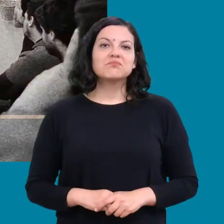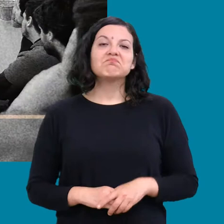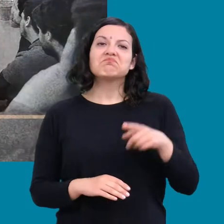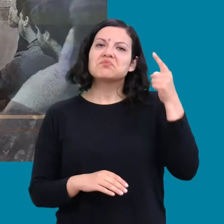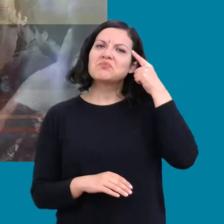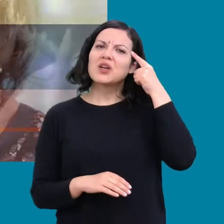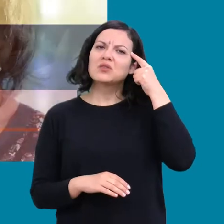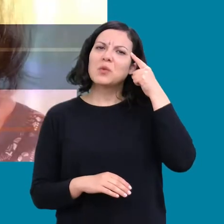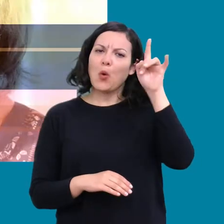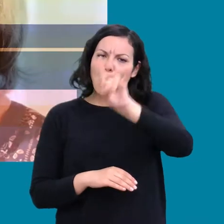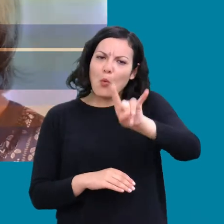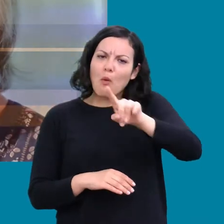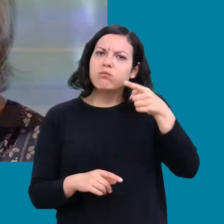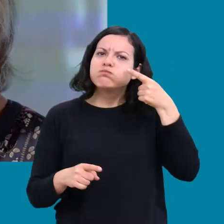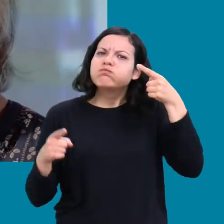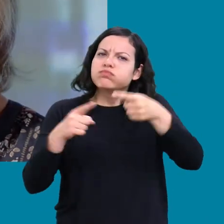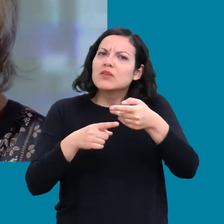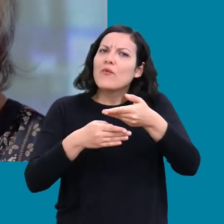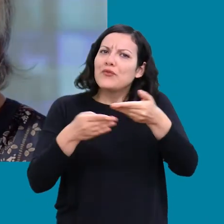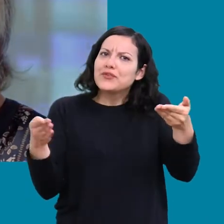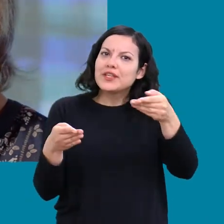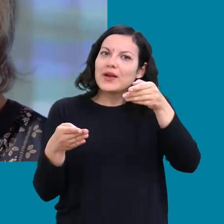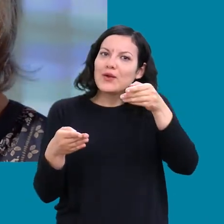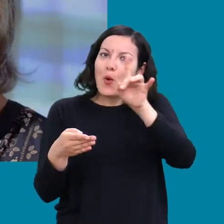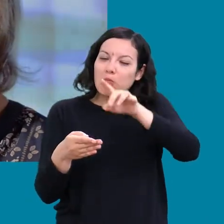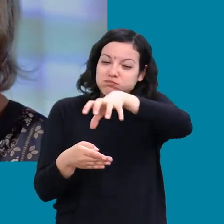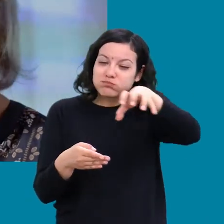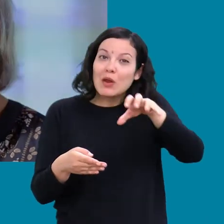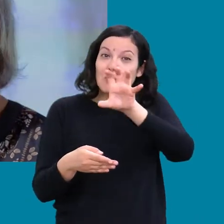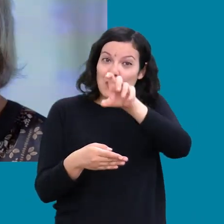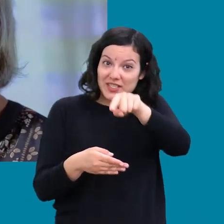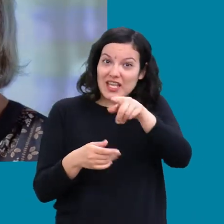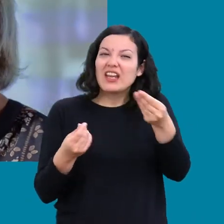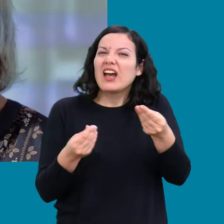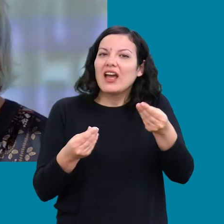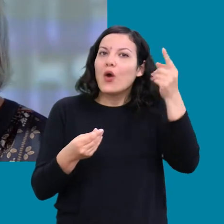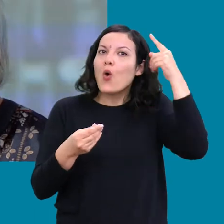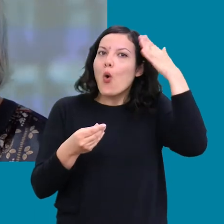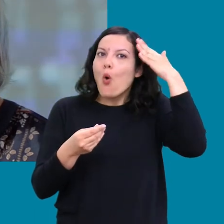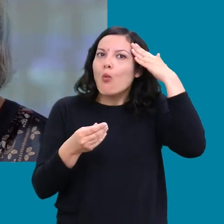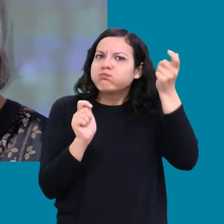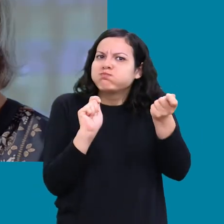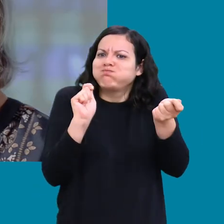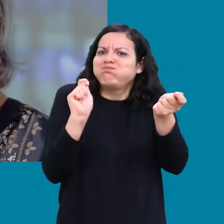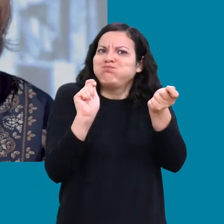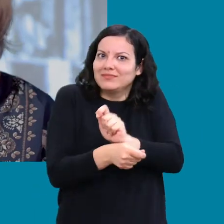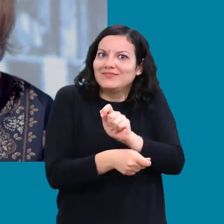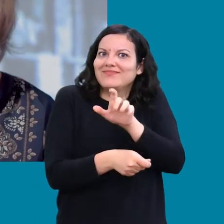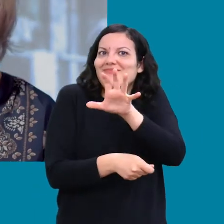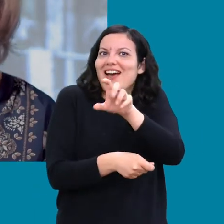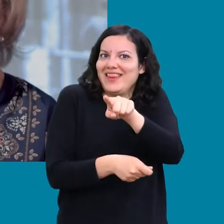Parece que la función social de las universidades de esta provincia es generar un cambio cultural al interior de la misma, ¿no?